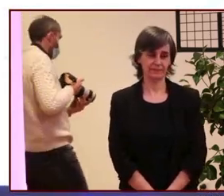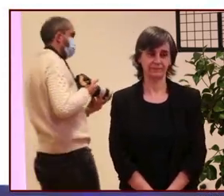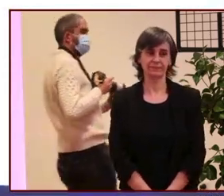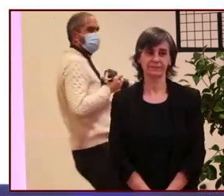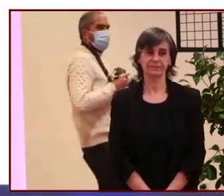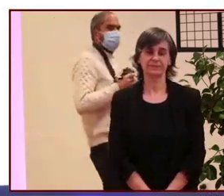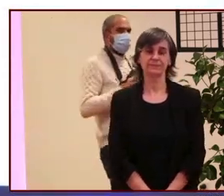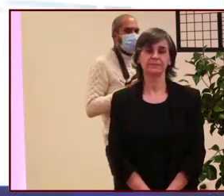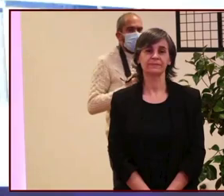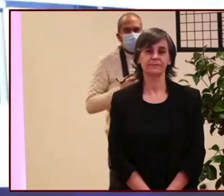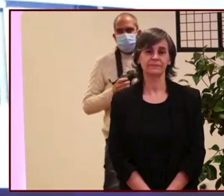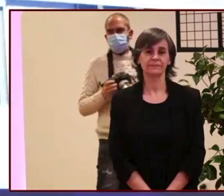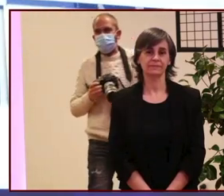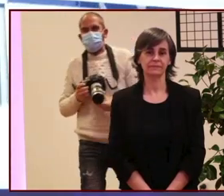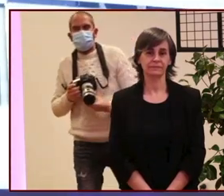y